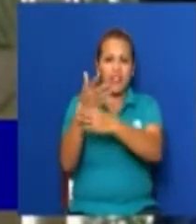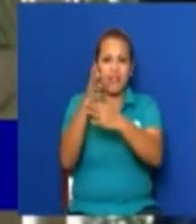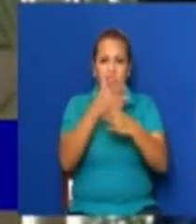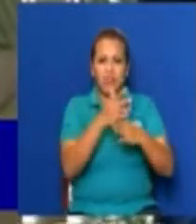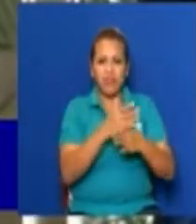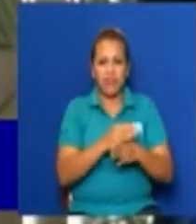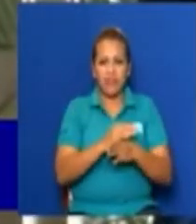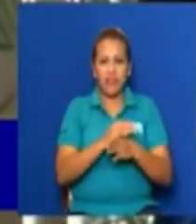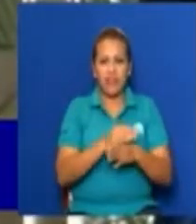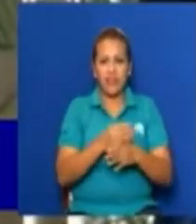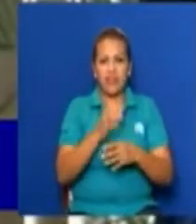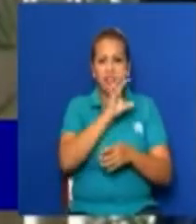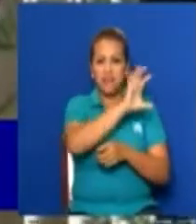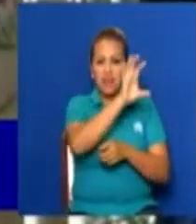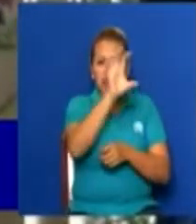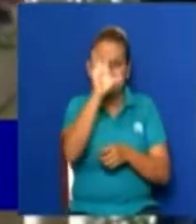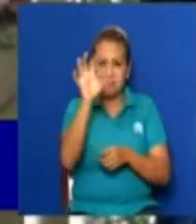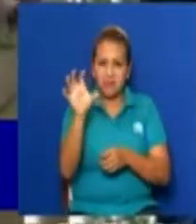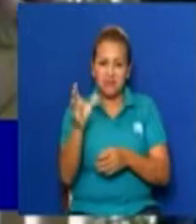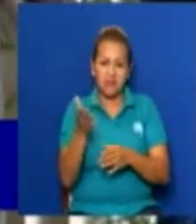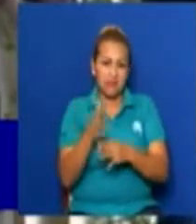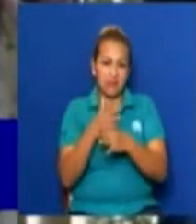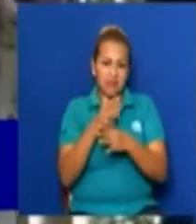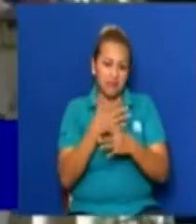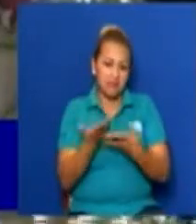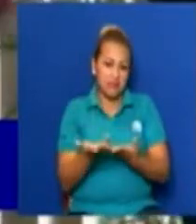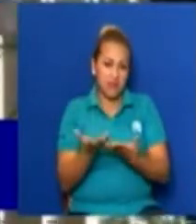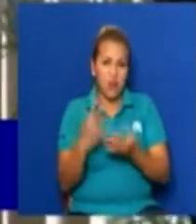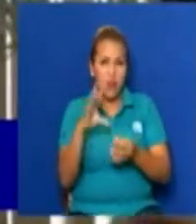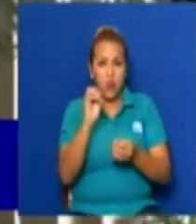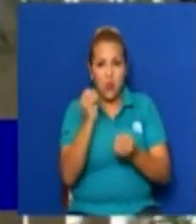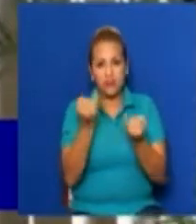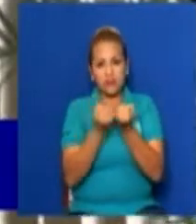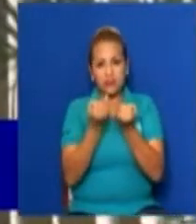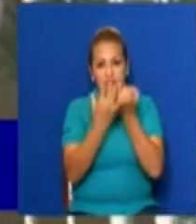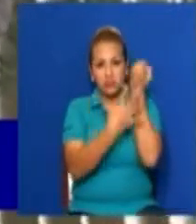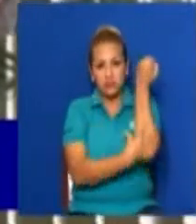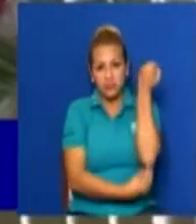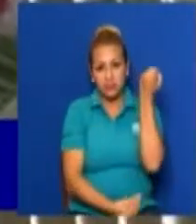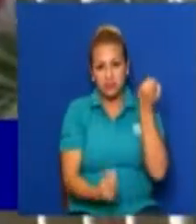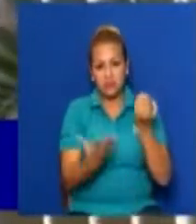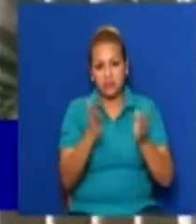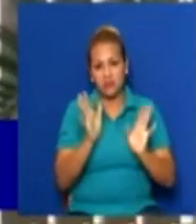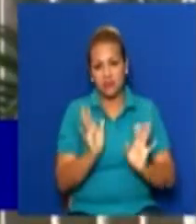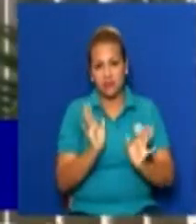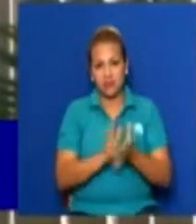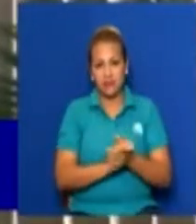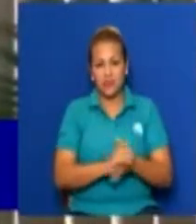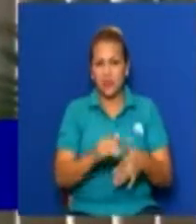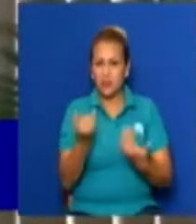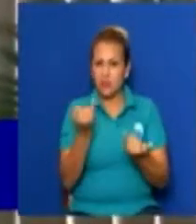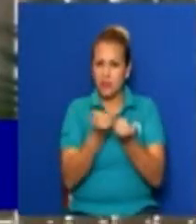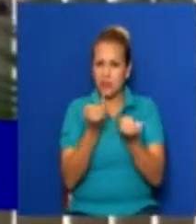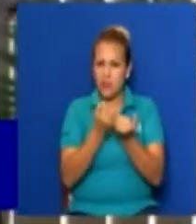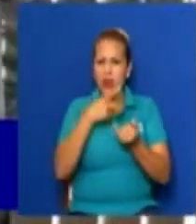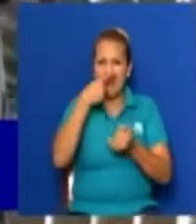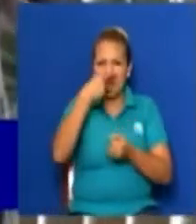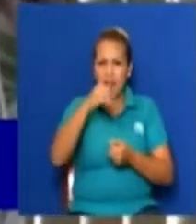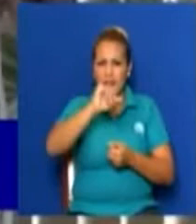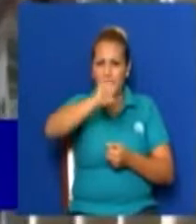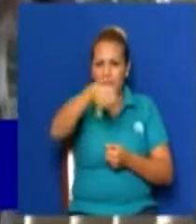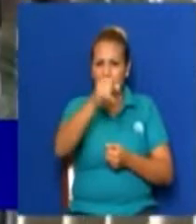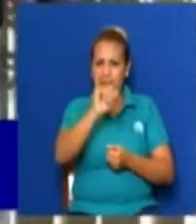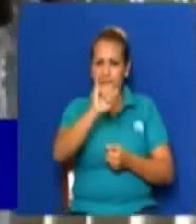Entonces tienen que adaptarse mucho al sector urbano, y eso de hincho, ¿verdad? Eso de hincho es de lo más